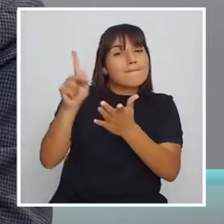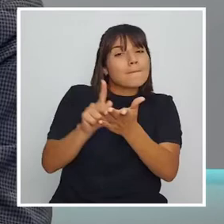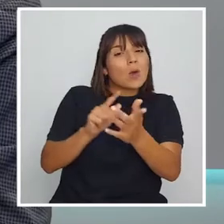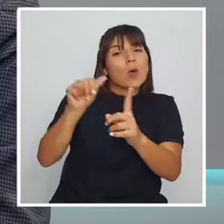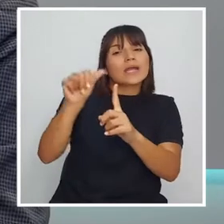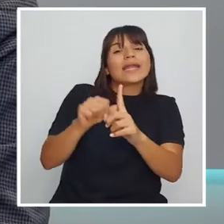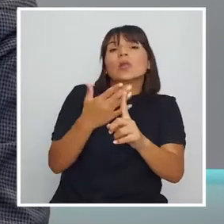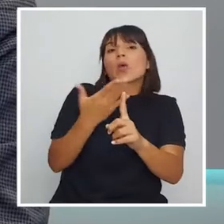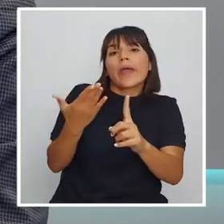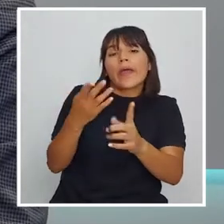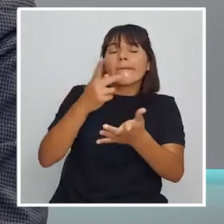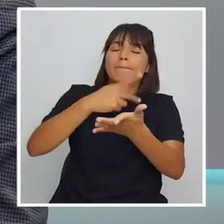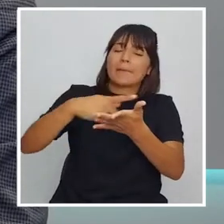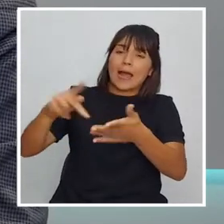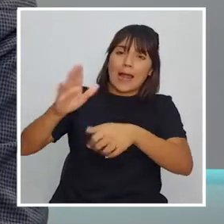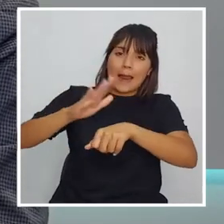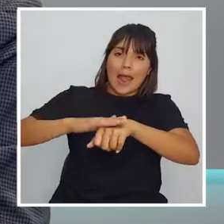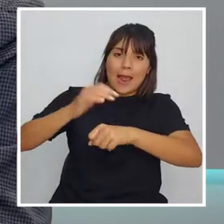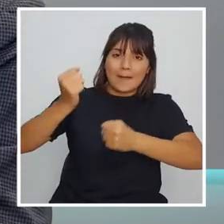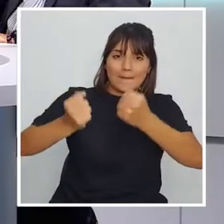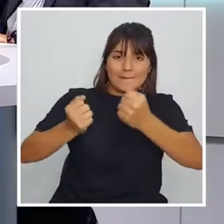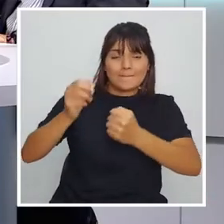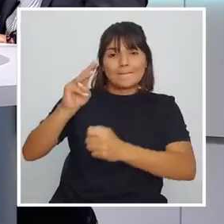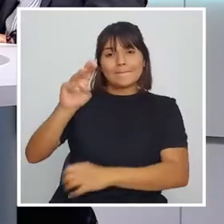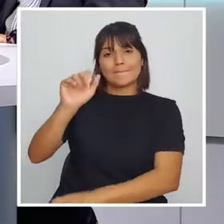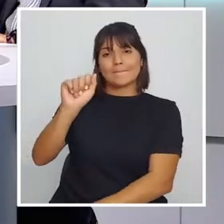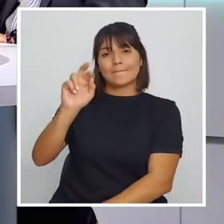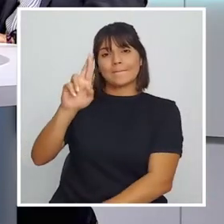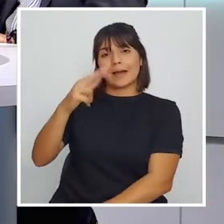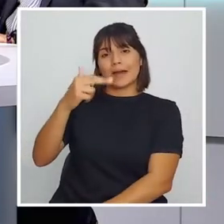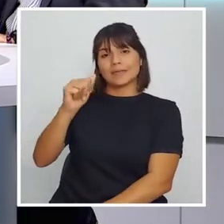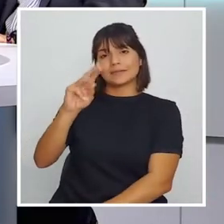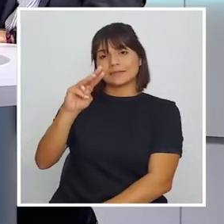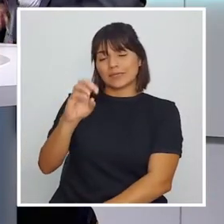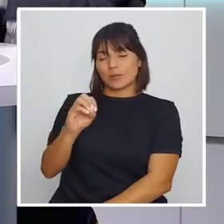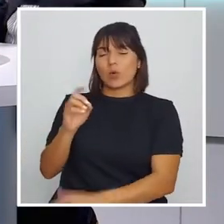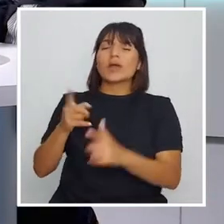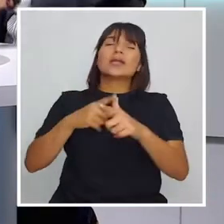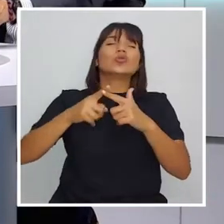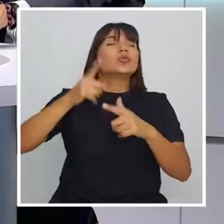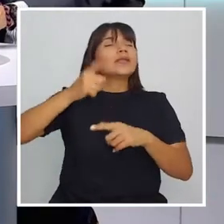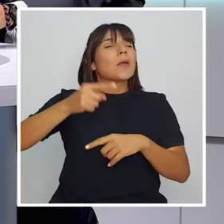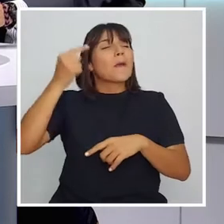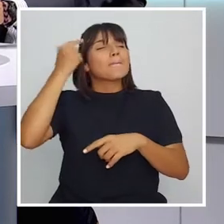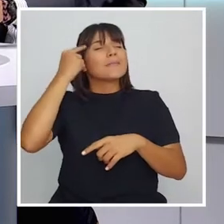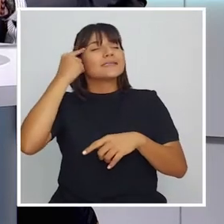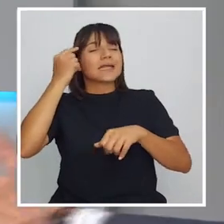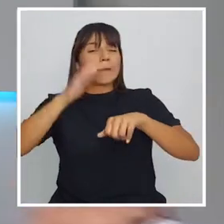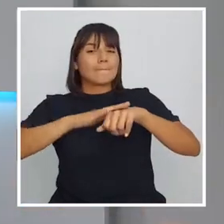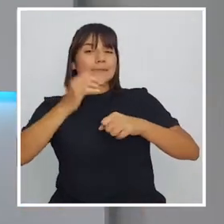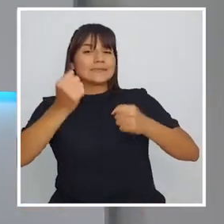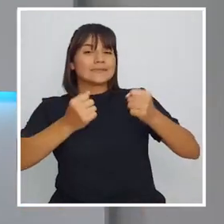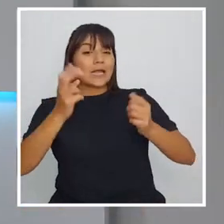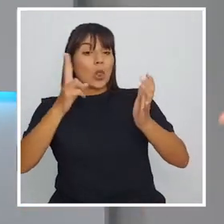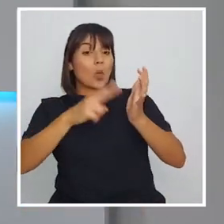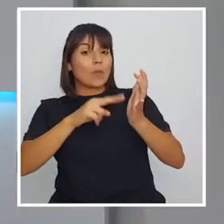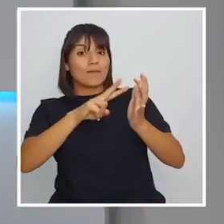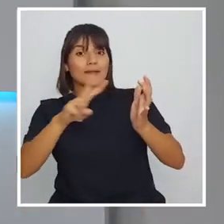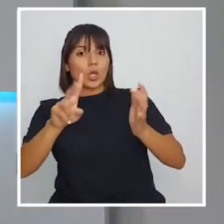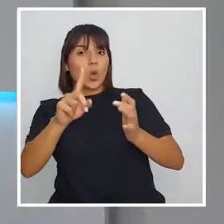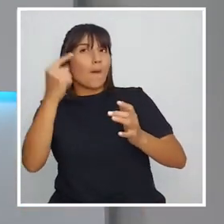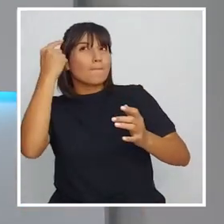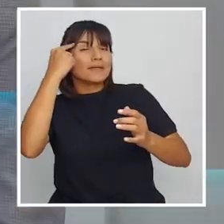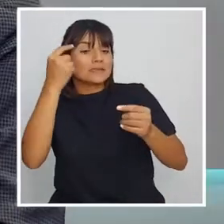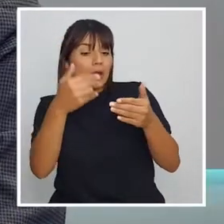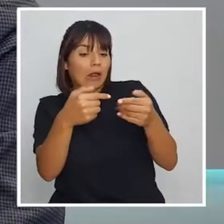entonces, ahí hay que pensar en el marchamo del 2022, hay que ojalá pensarlo en enero del 2022, no